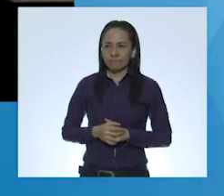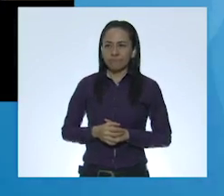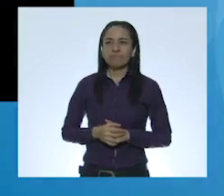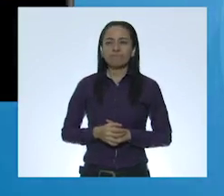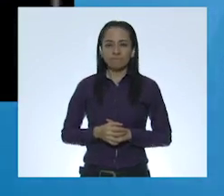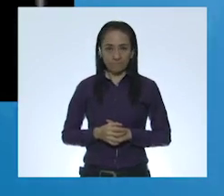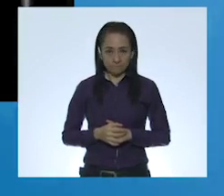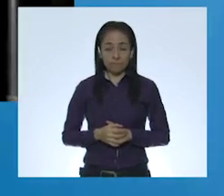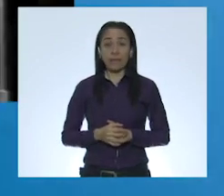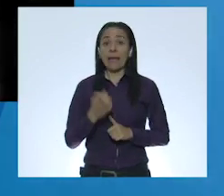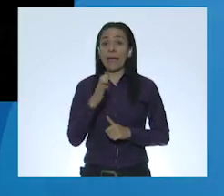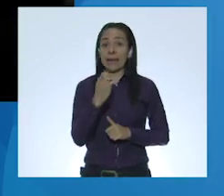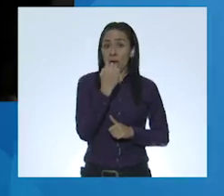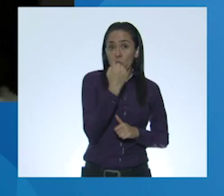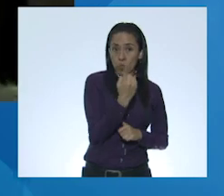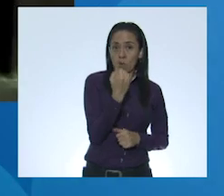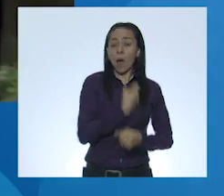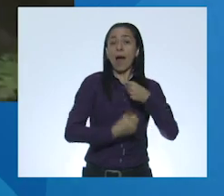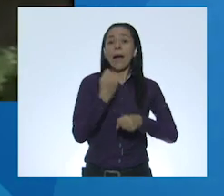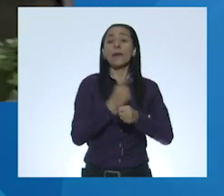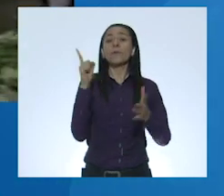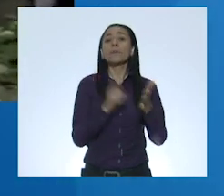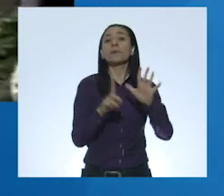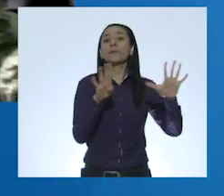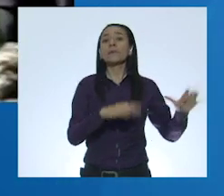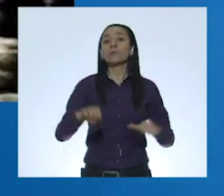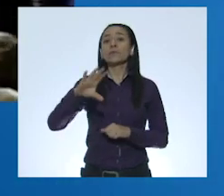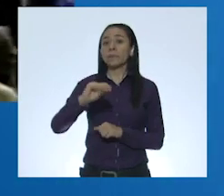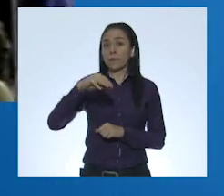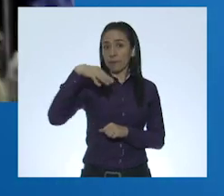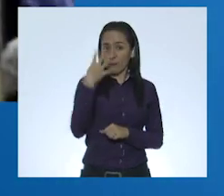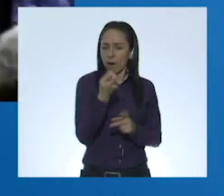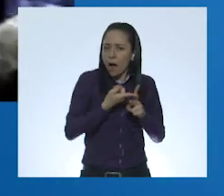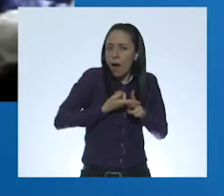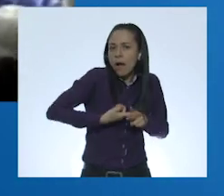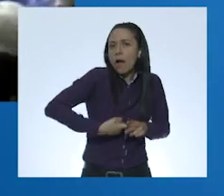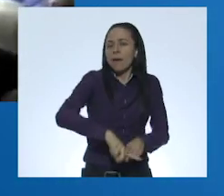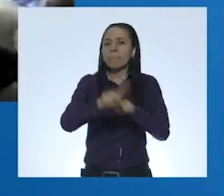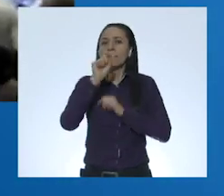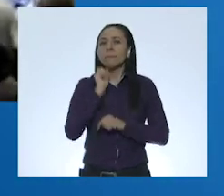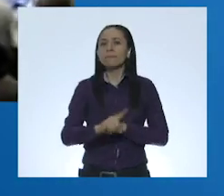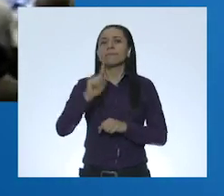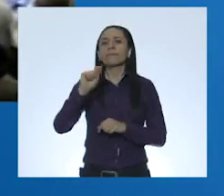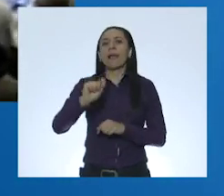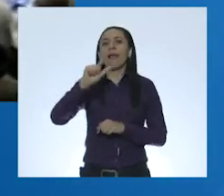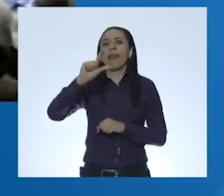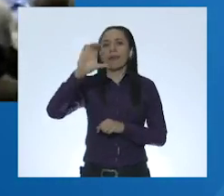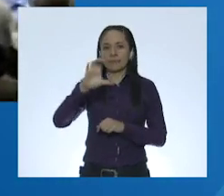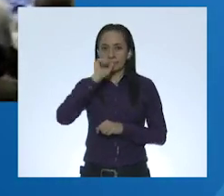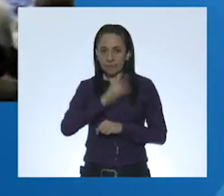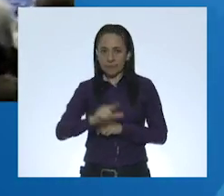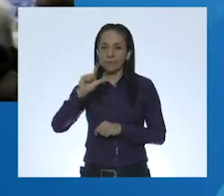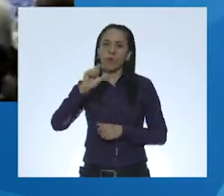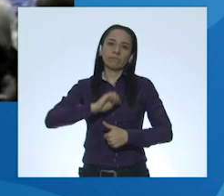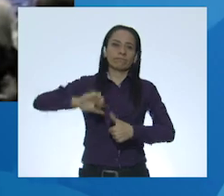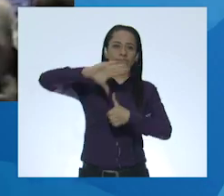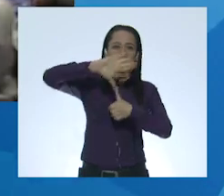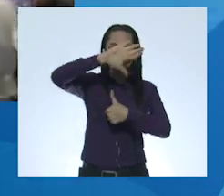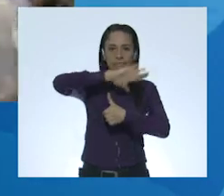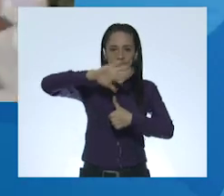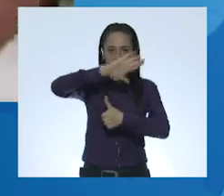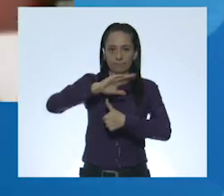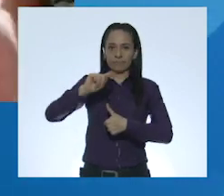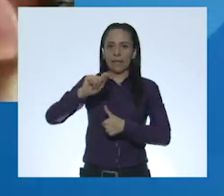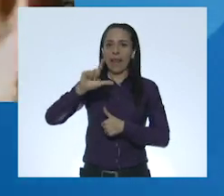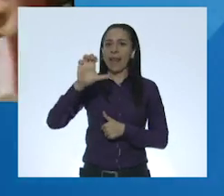El 1 de enero de 1994 entró en vigor el Tratado de Libre Comercio de América del Norte, firmado